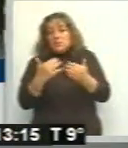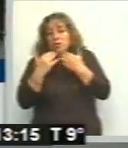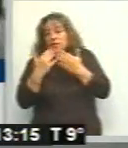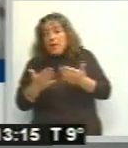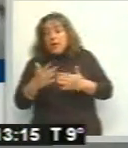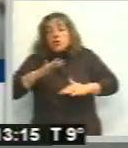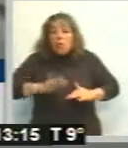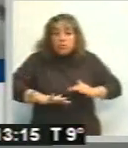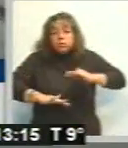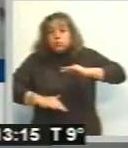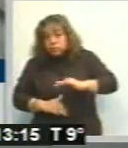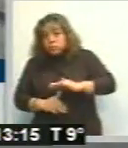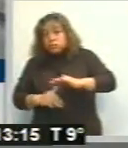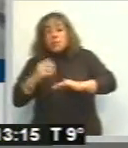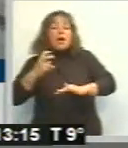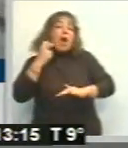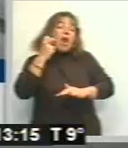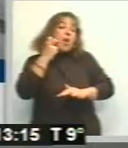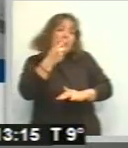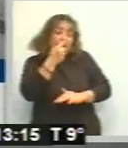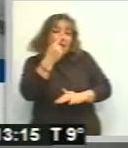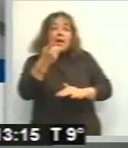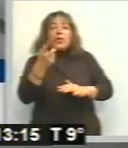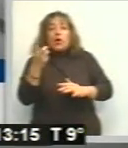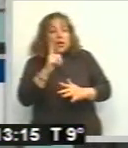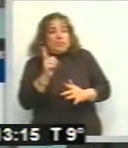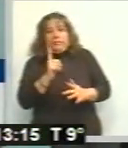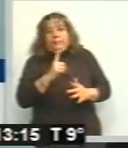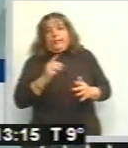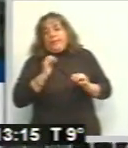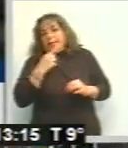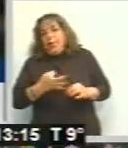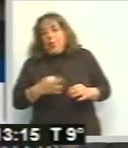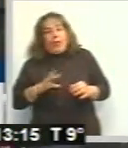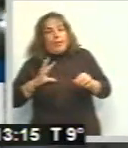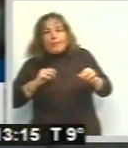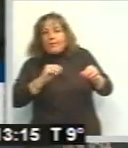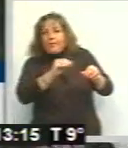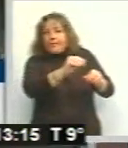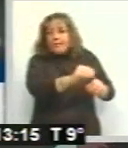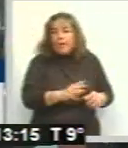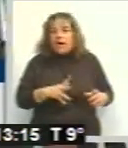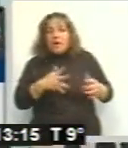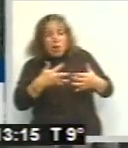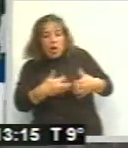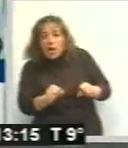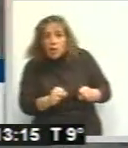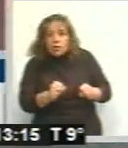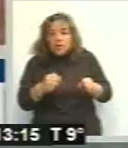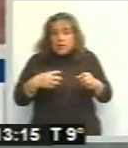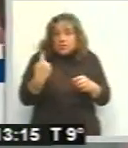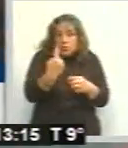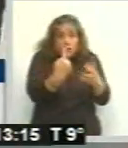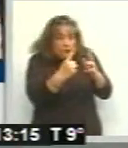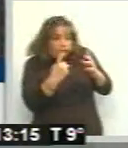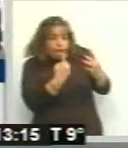un puma que imagínate para los perros y otros animales no va a pasar desapercibido, obviamente esto, encontrarse ahí acorralado seguramente fue